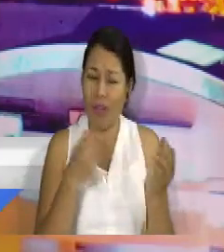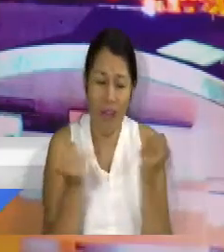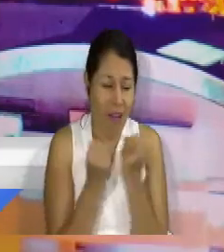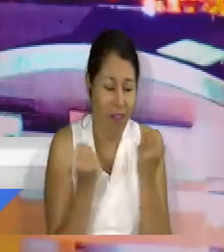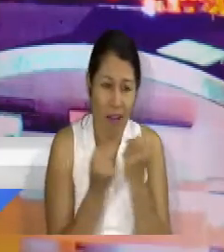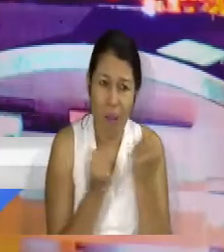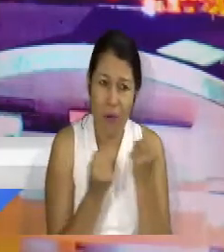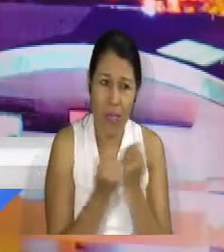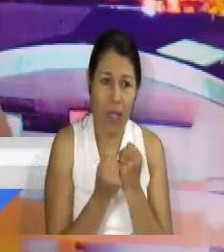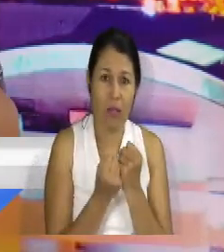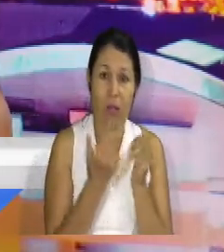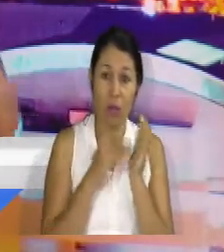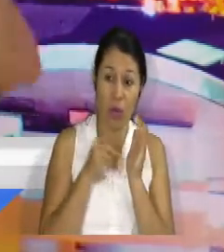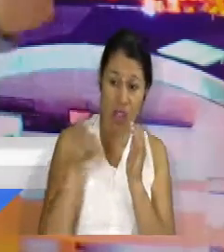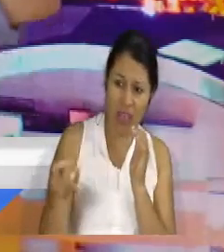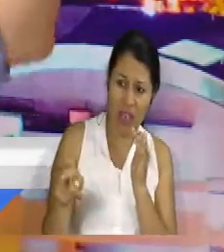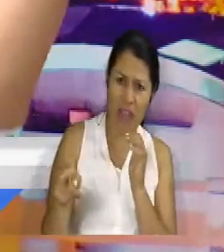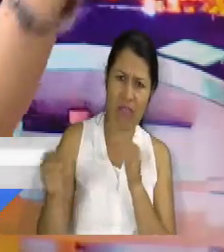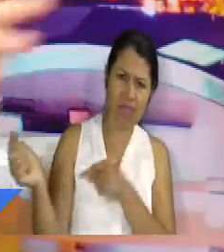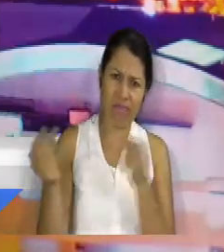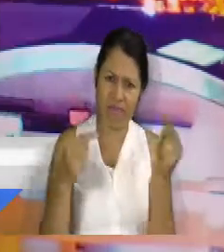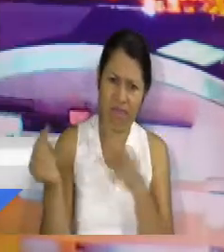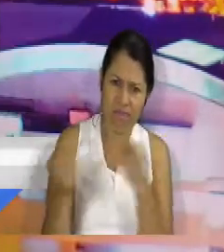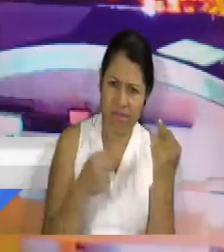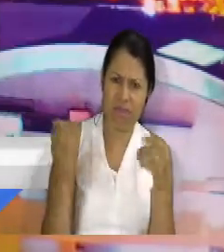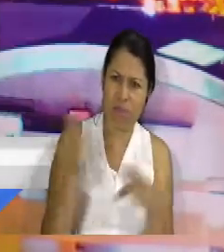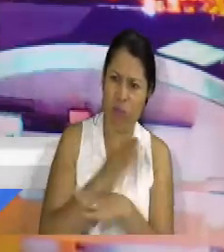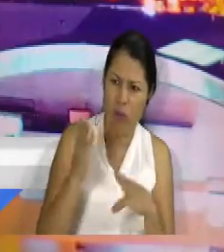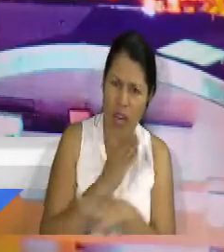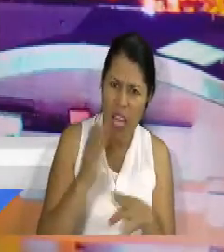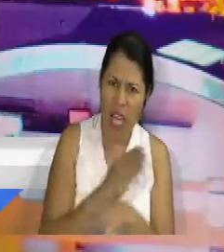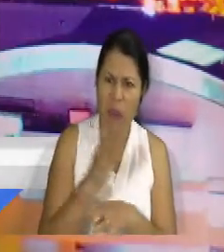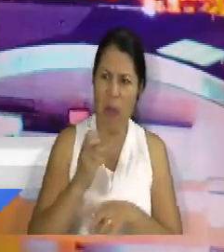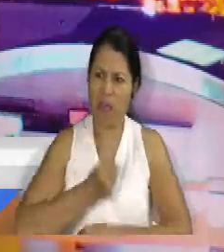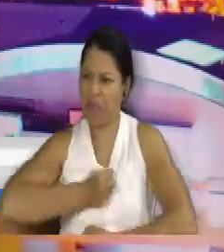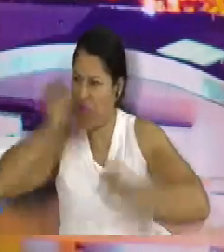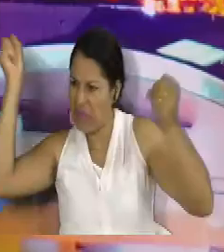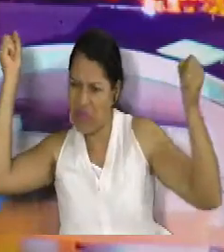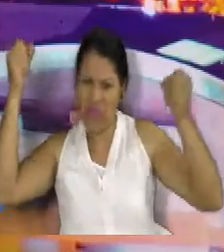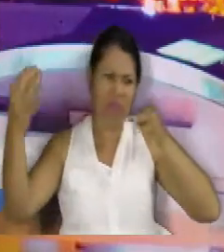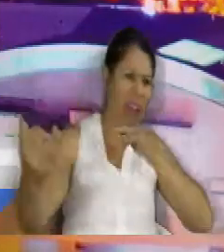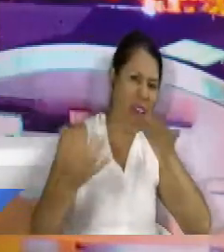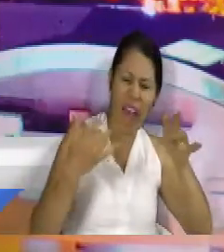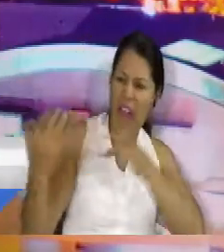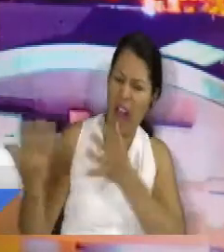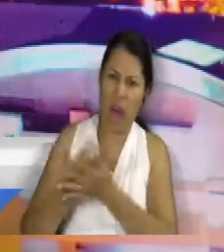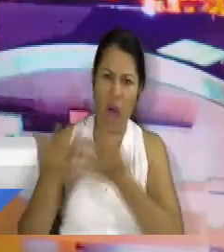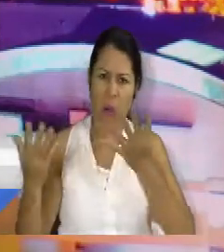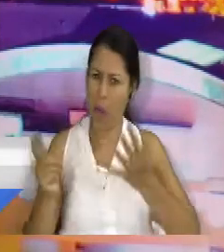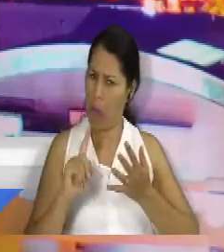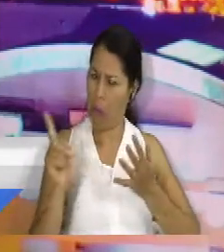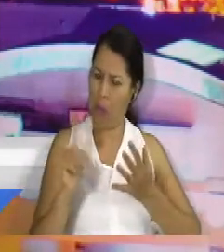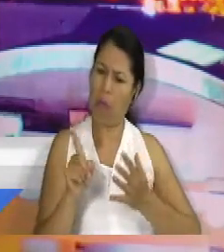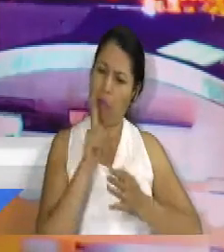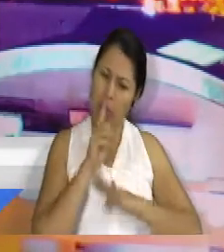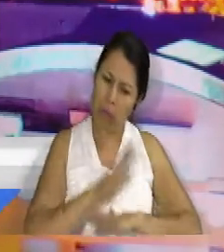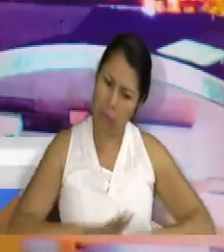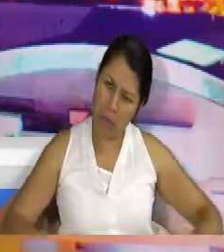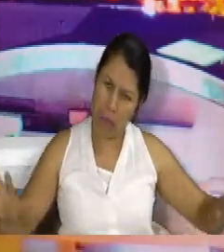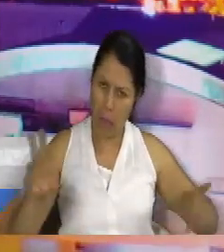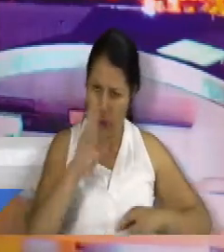usted no encuentra problema, que se sublevó la cárcel, que muertos, uh-huh. No. Viven en armonía, en respeto, ¿cierto?